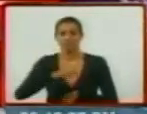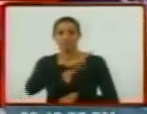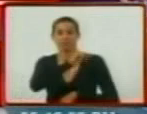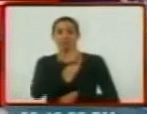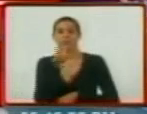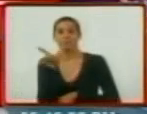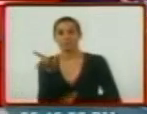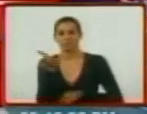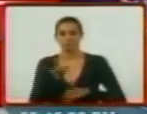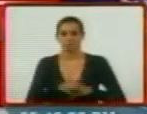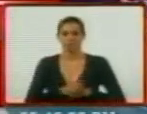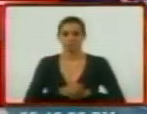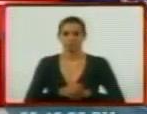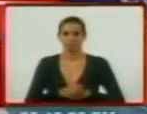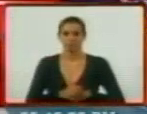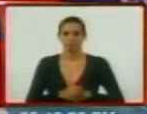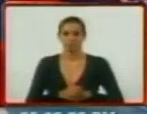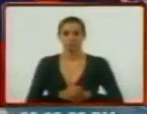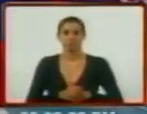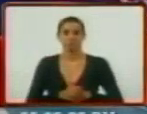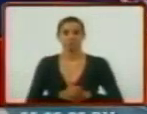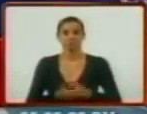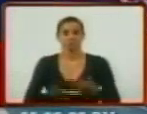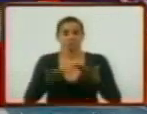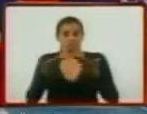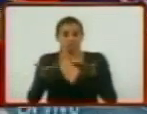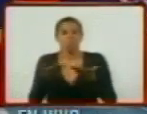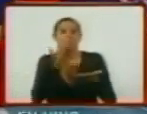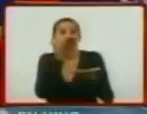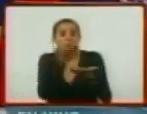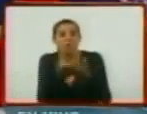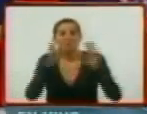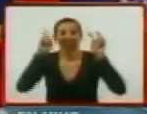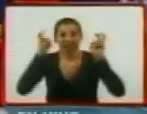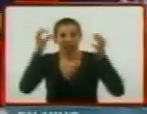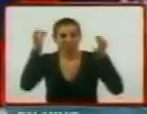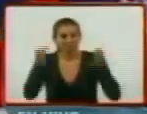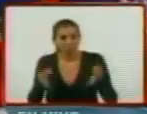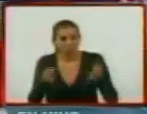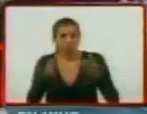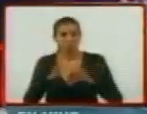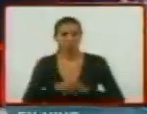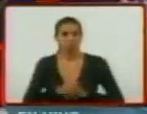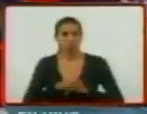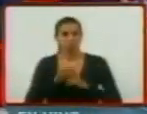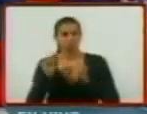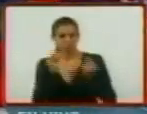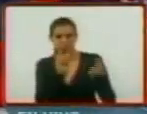Venezuela a traer estos temas, el tema de la seguridad, Plan Patria Segura,